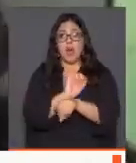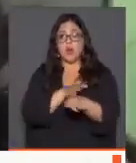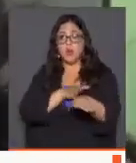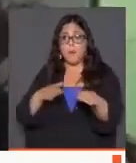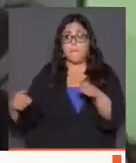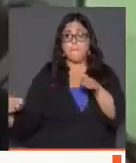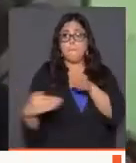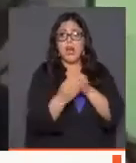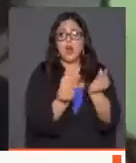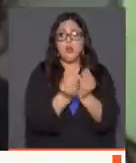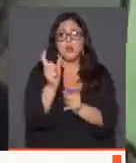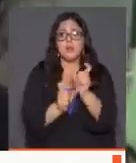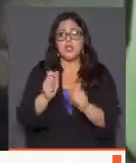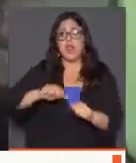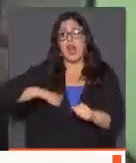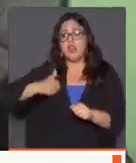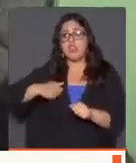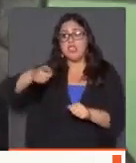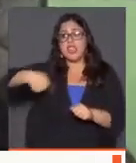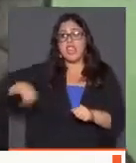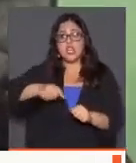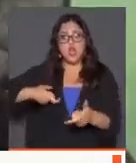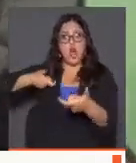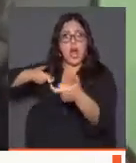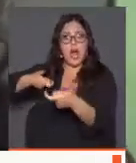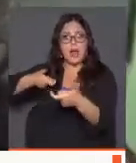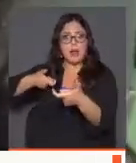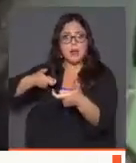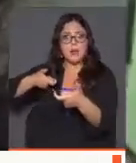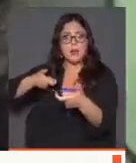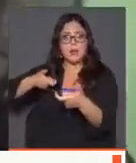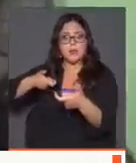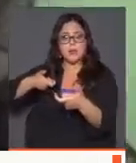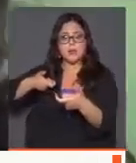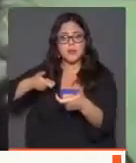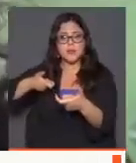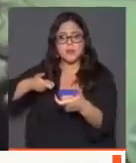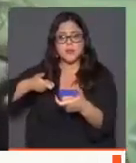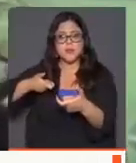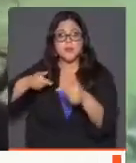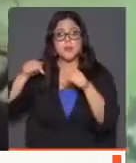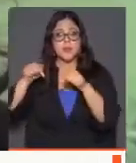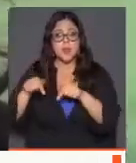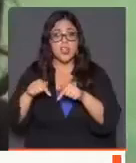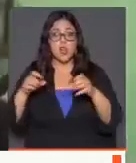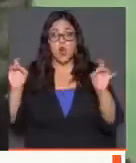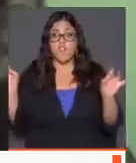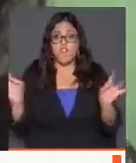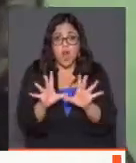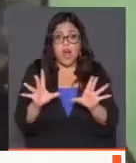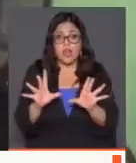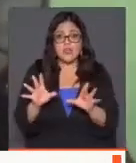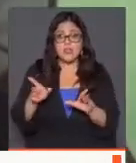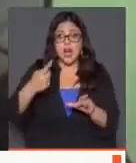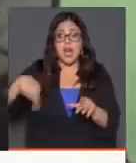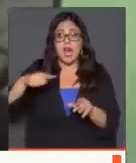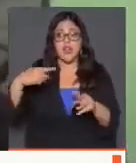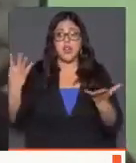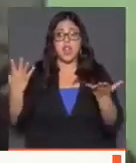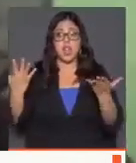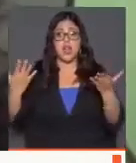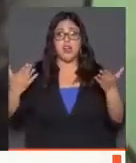jóvenes adolescentes que estaban armados, que con alto nivel de violencia me rompieron